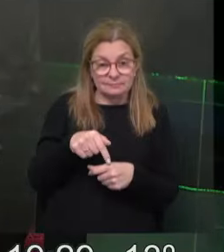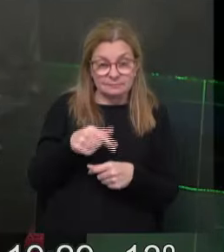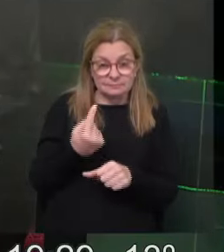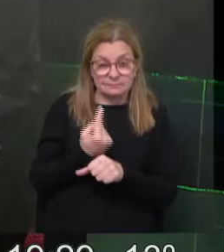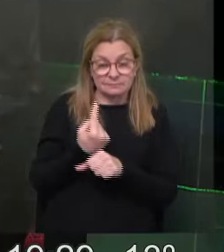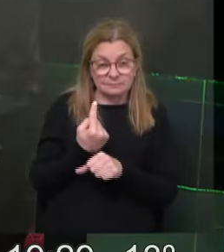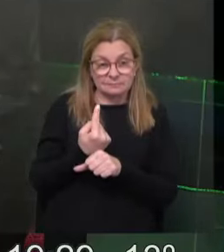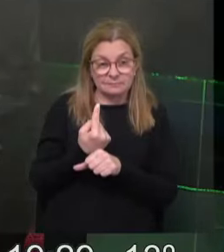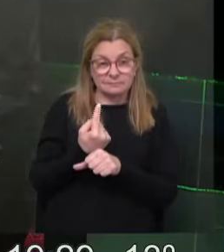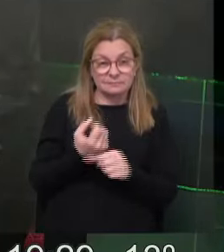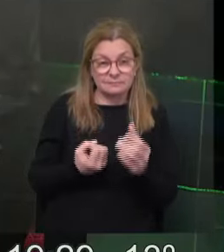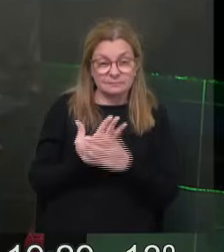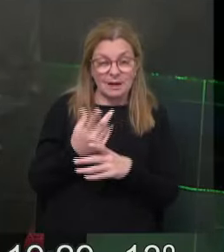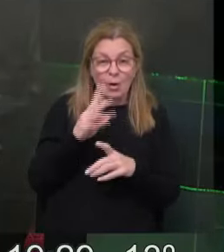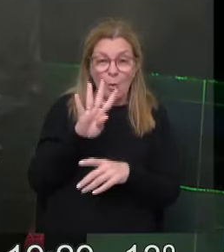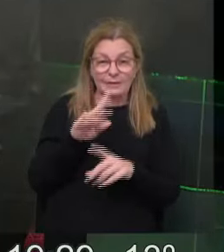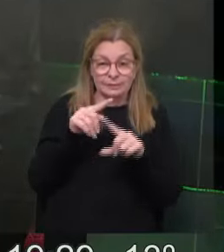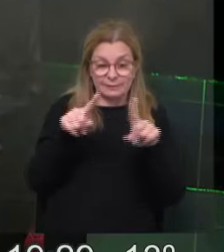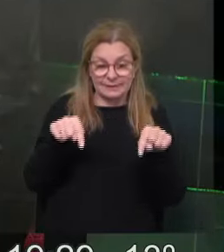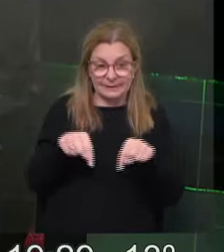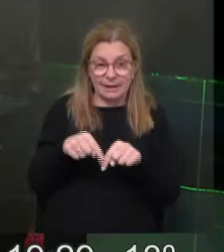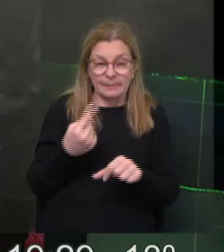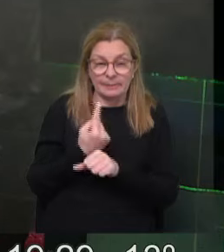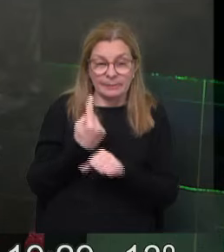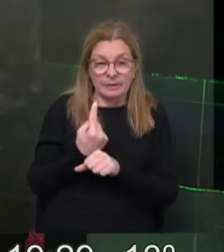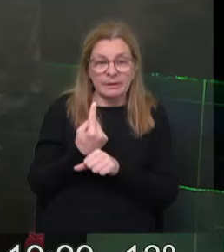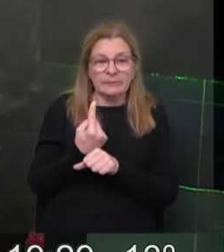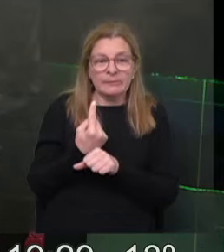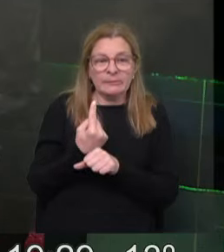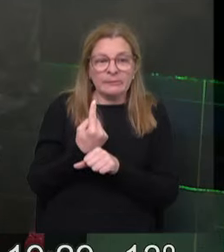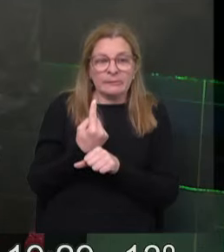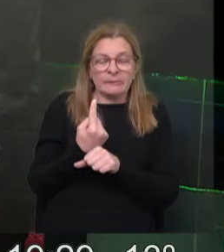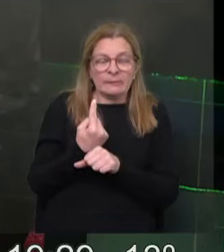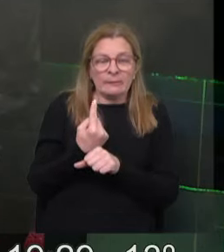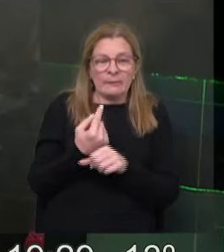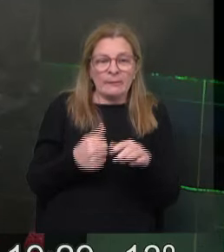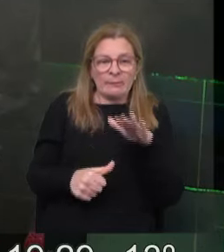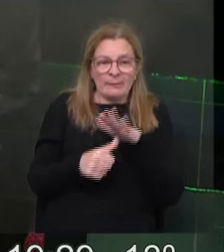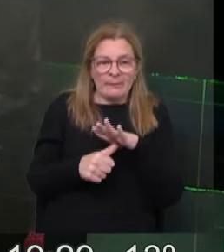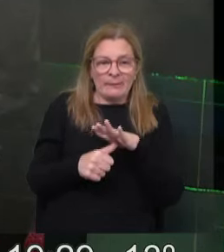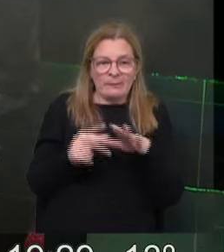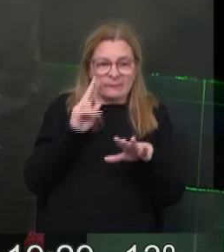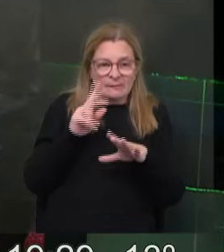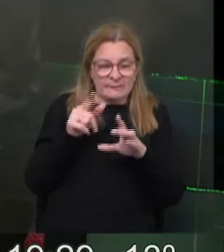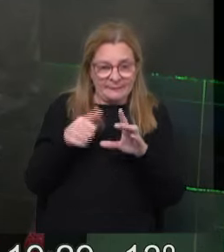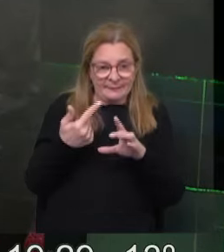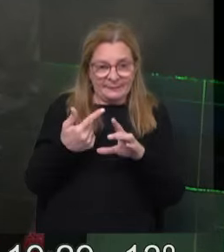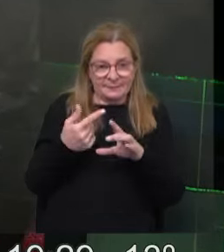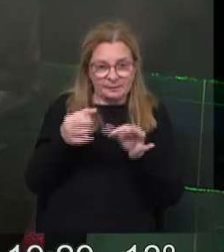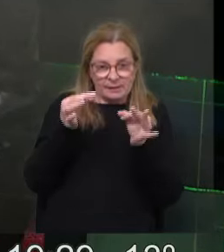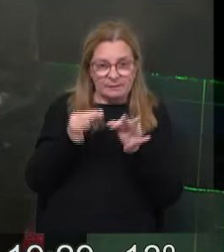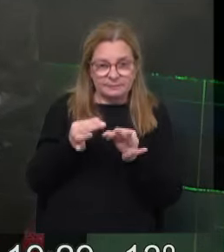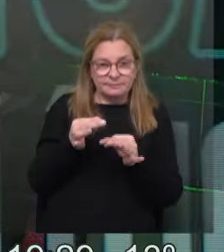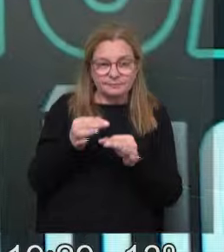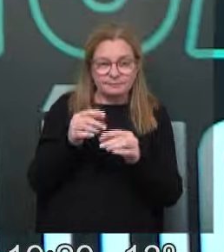principio aparecen cuatro listas la primera está encabezada a ver después vamos a hablar del encabezamiento específico